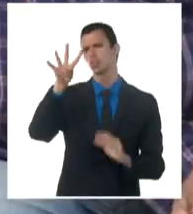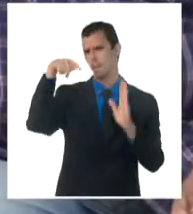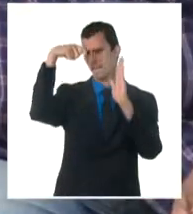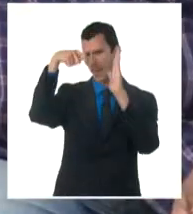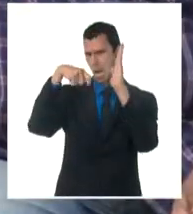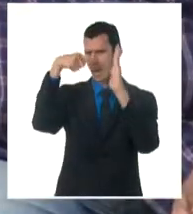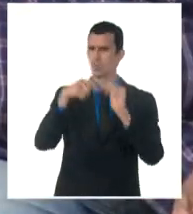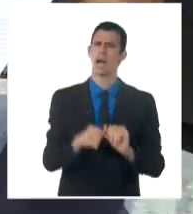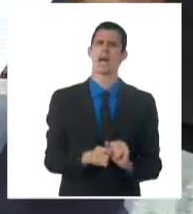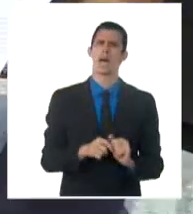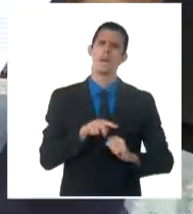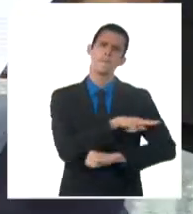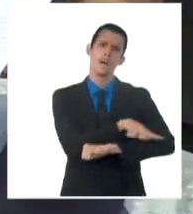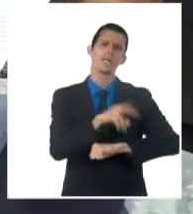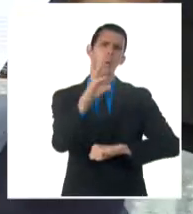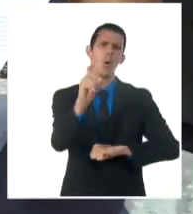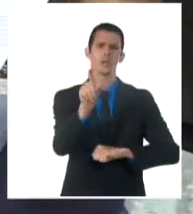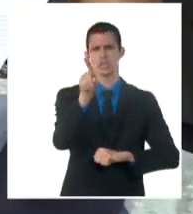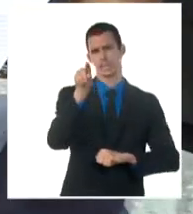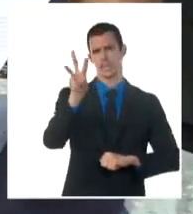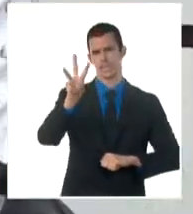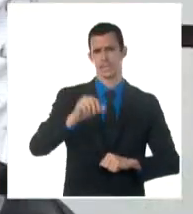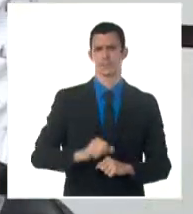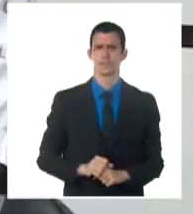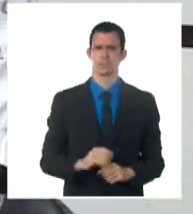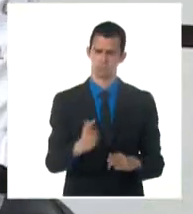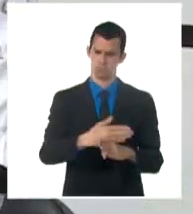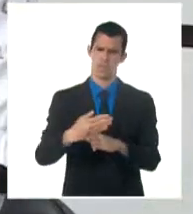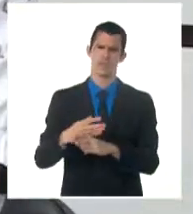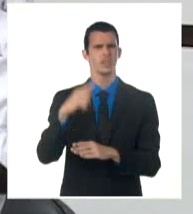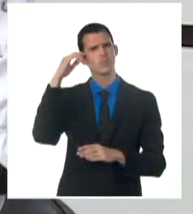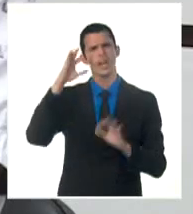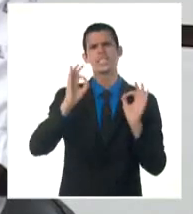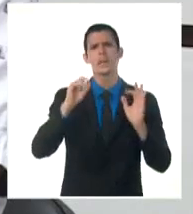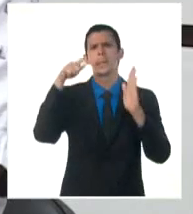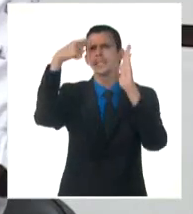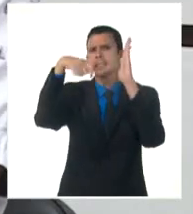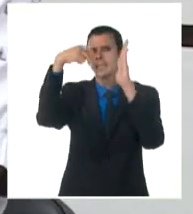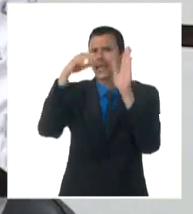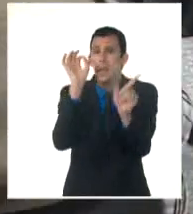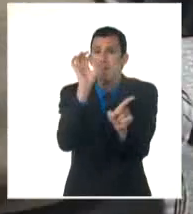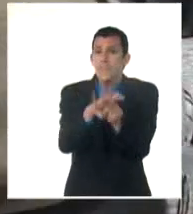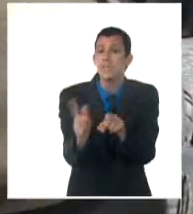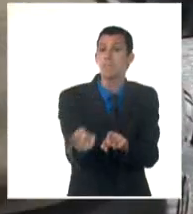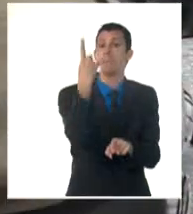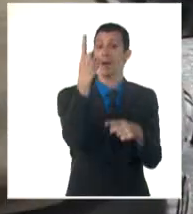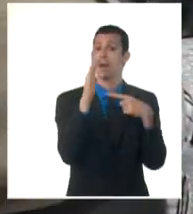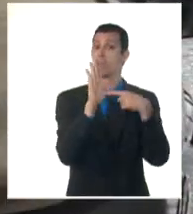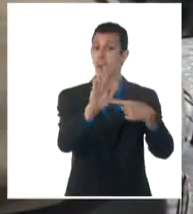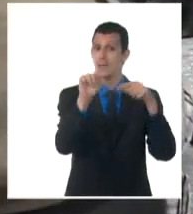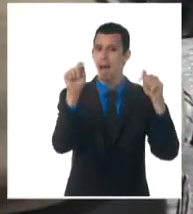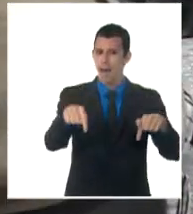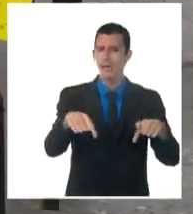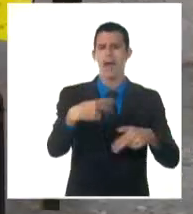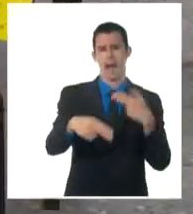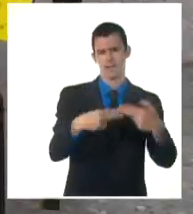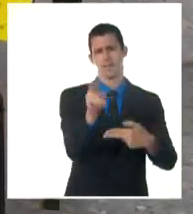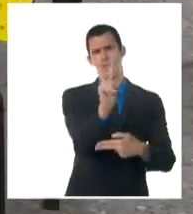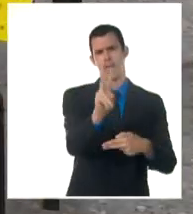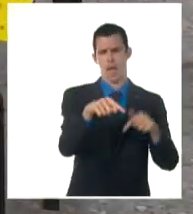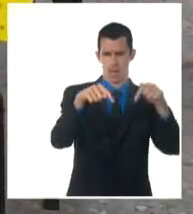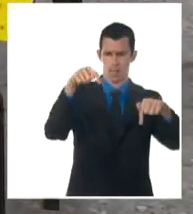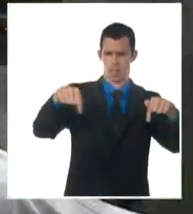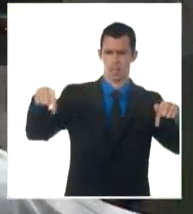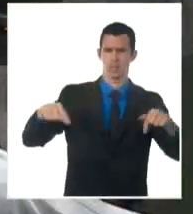cines Chaplin, La Rampa y 23 y 12. En este último se inaugurará la sexta edición del evento con la exhibición del documental